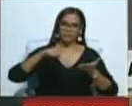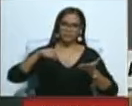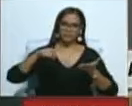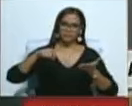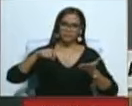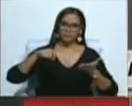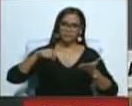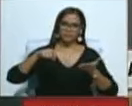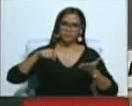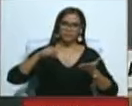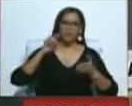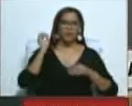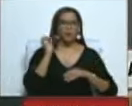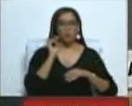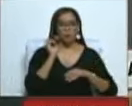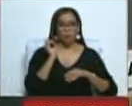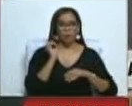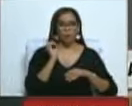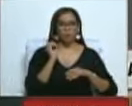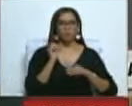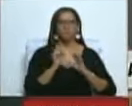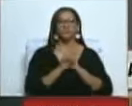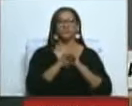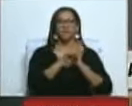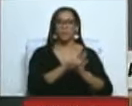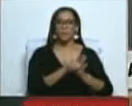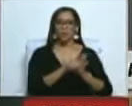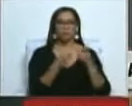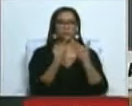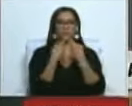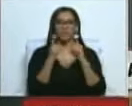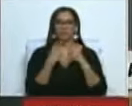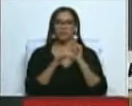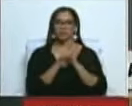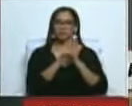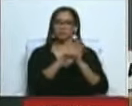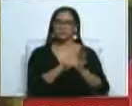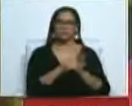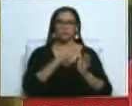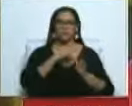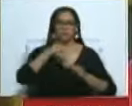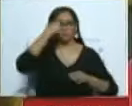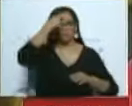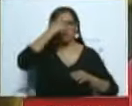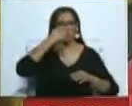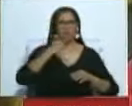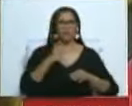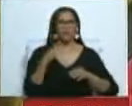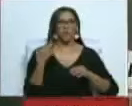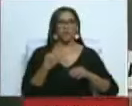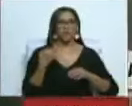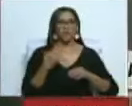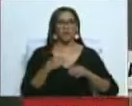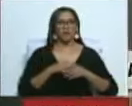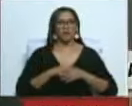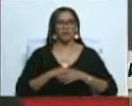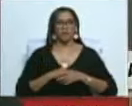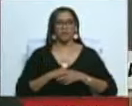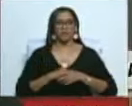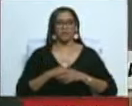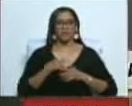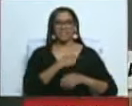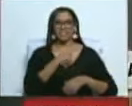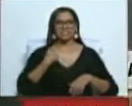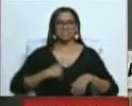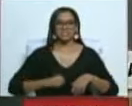O con símbolos, diversos símbolos, como nuestros pueblos originarios. En China se